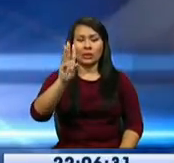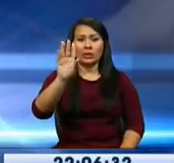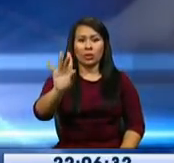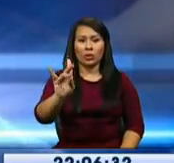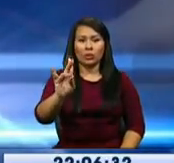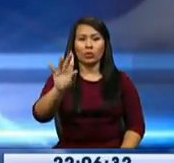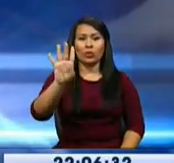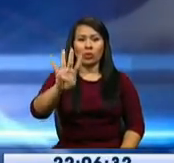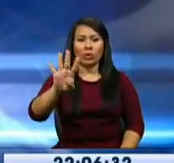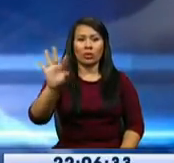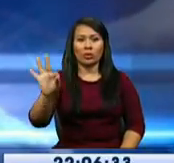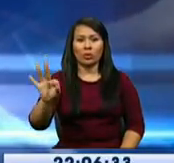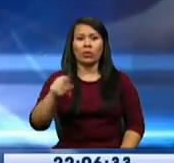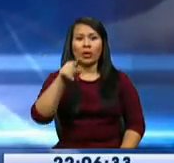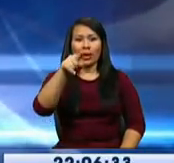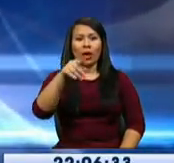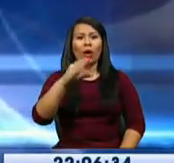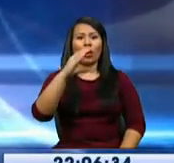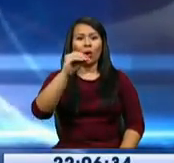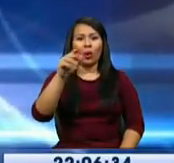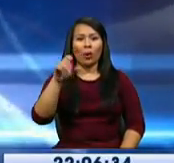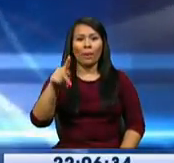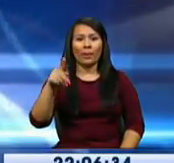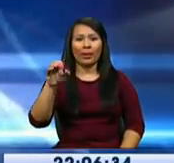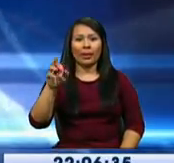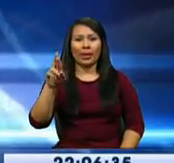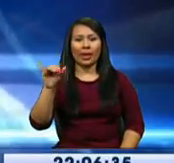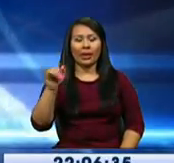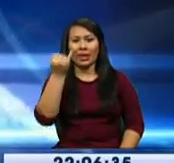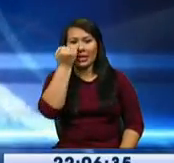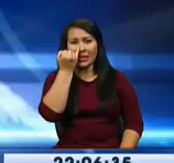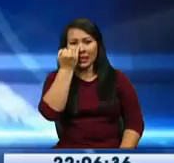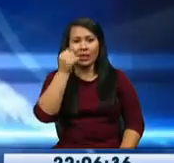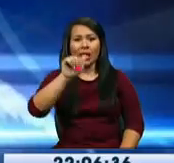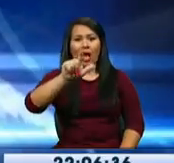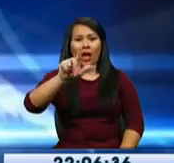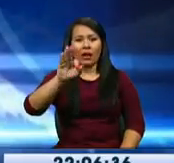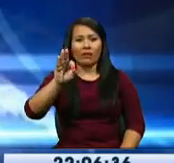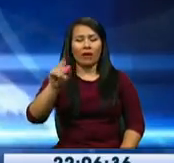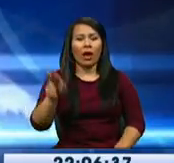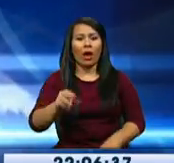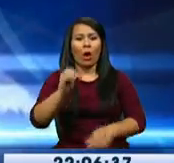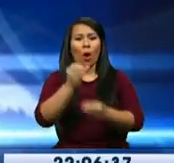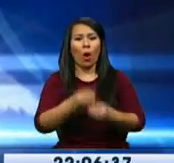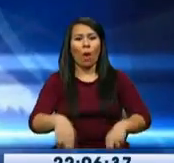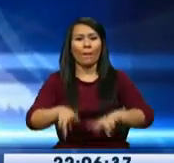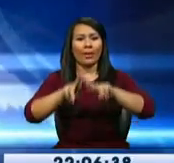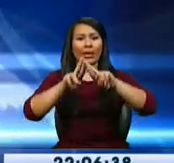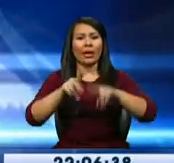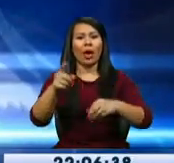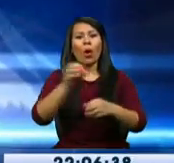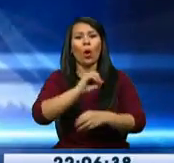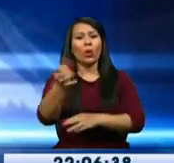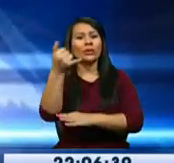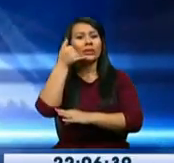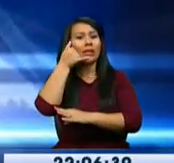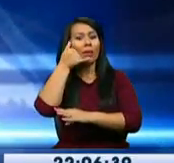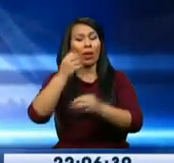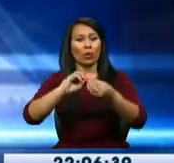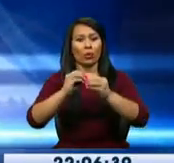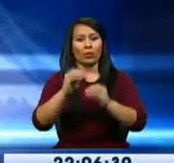111-6849. De la Cooperativa de Ahorro y Crédito Indígena Alfa y Omega, o comunicarse al número celular